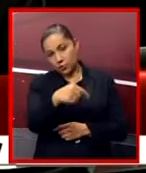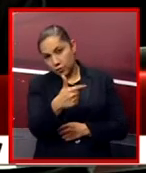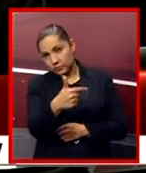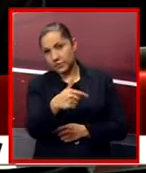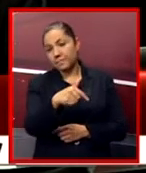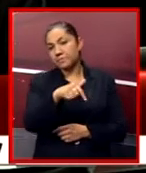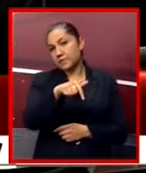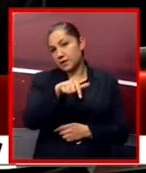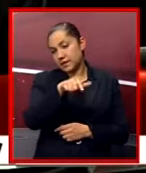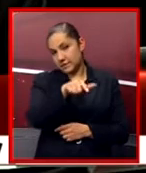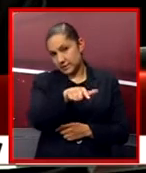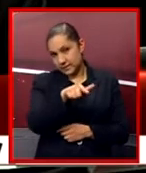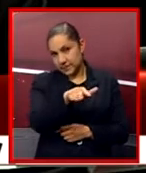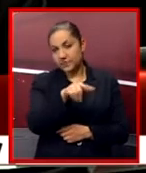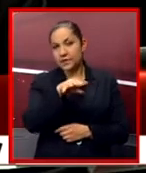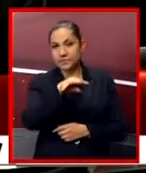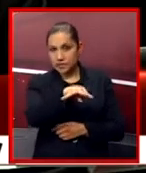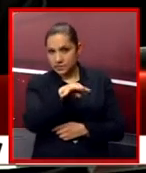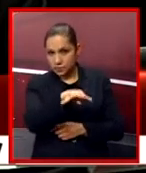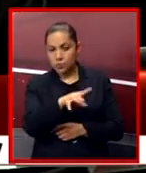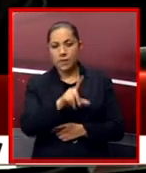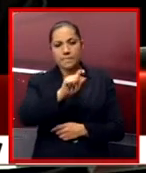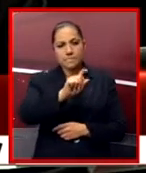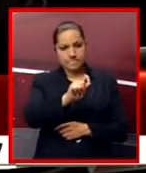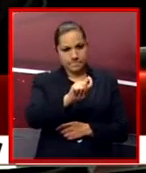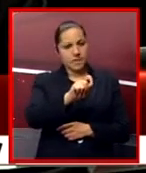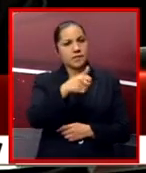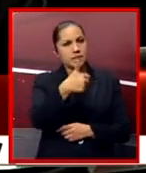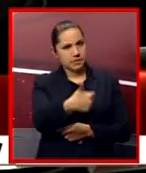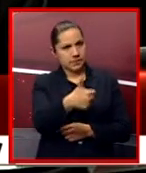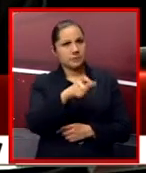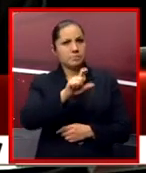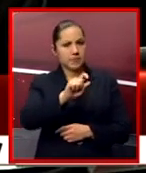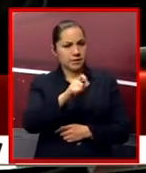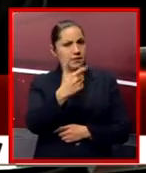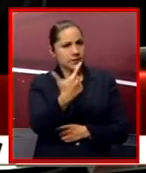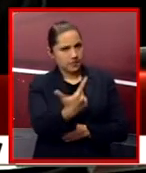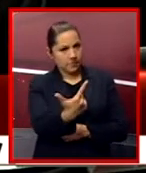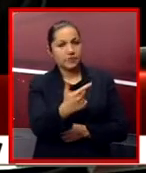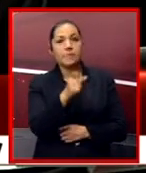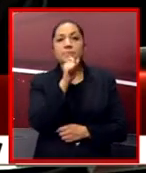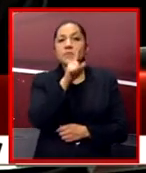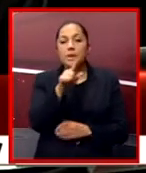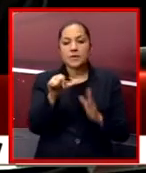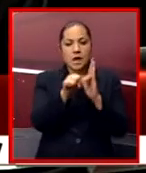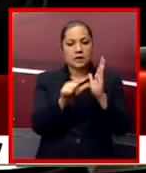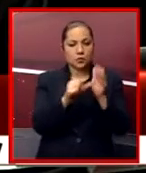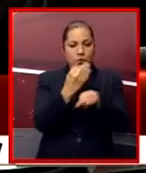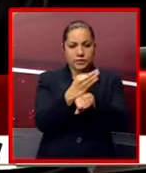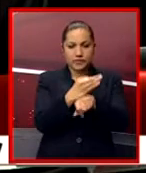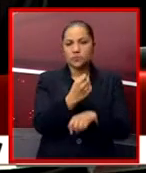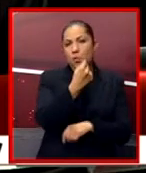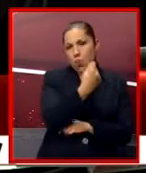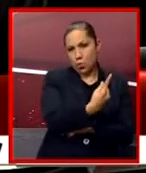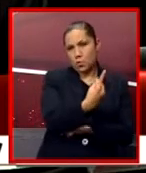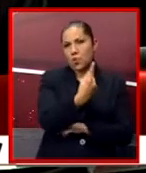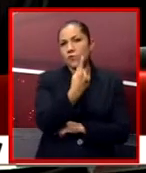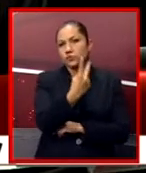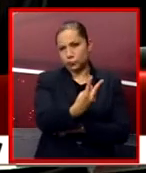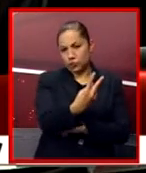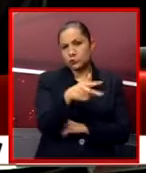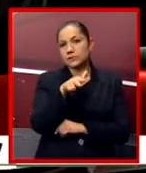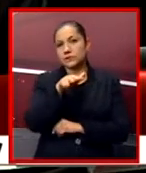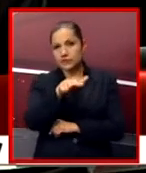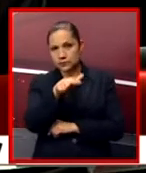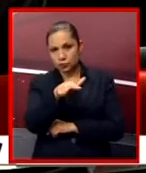17, 19, 26, 27 y de los transitorios 1, 2 y